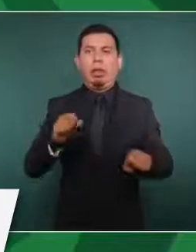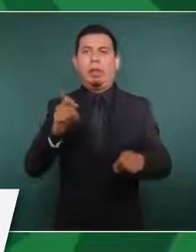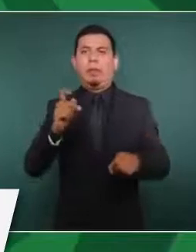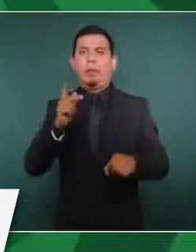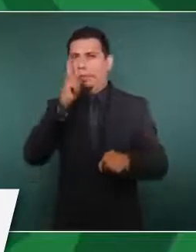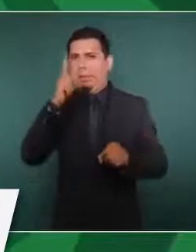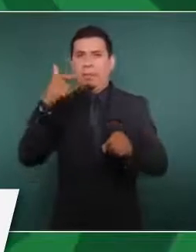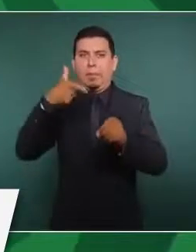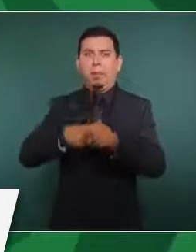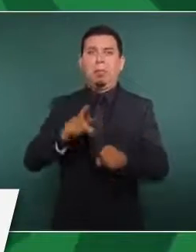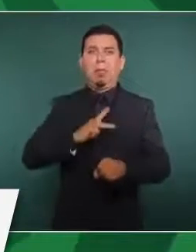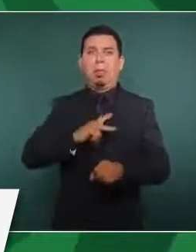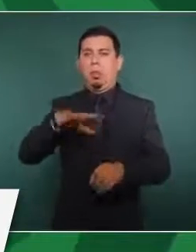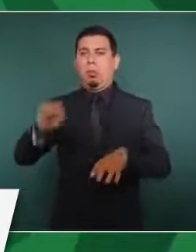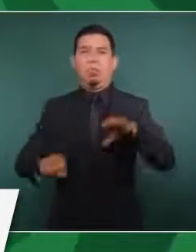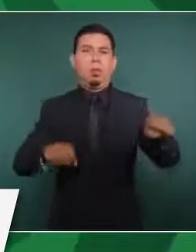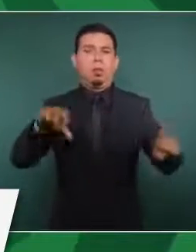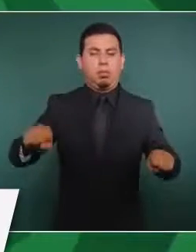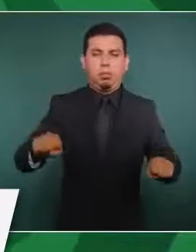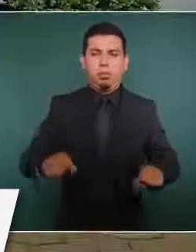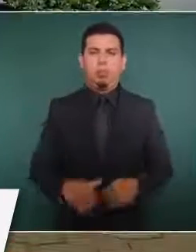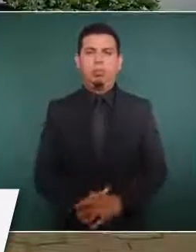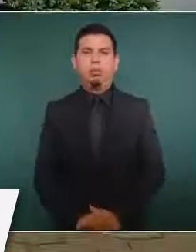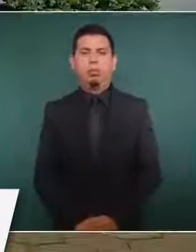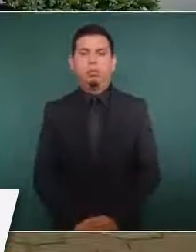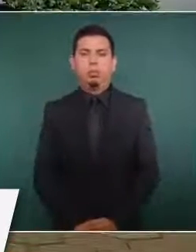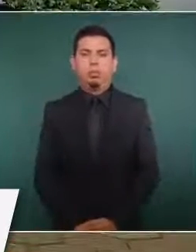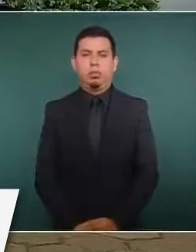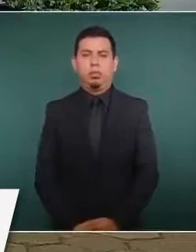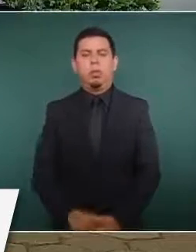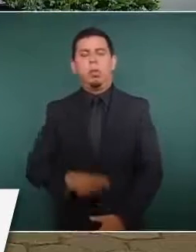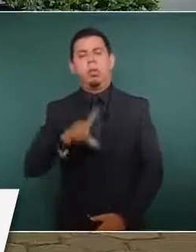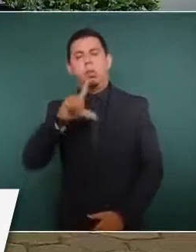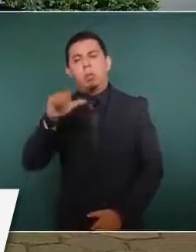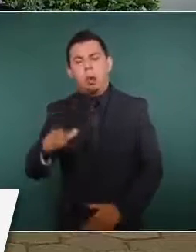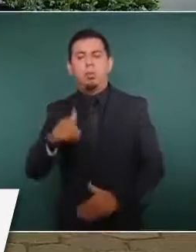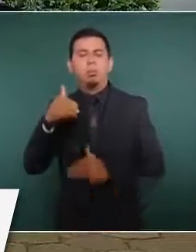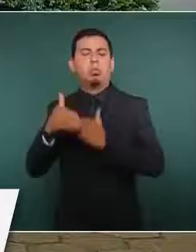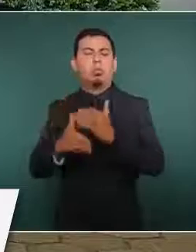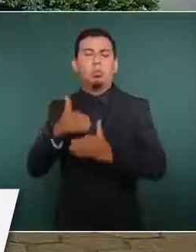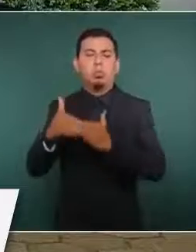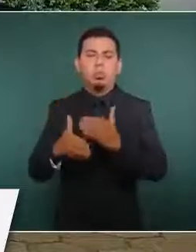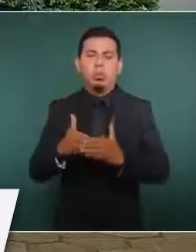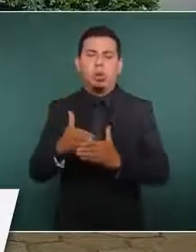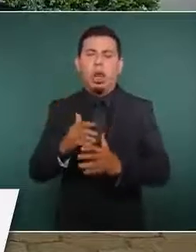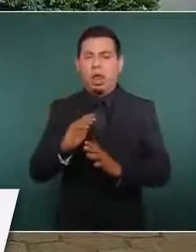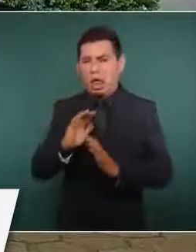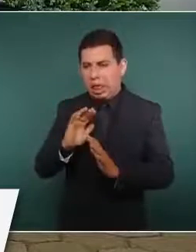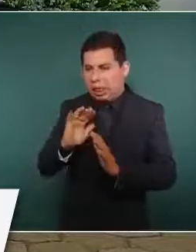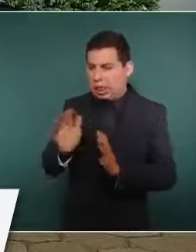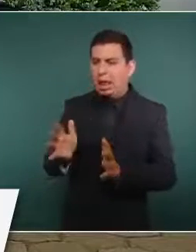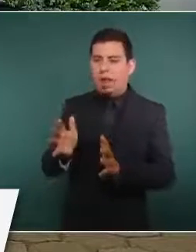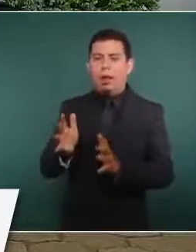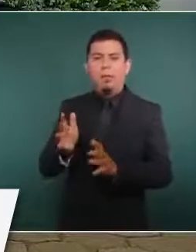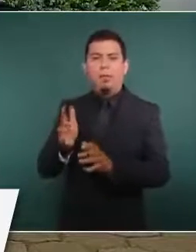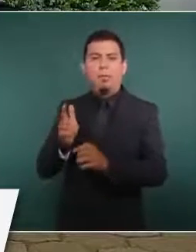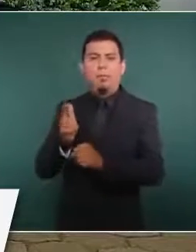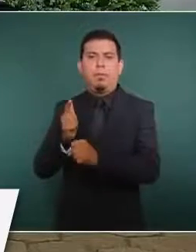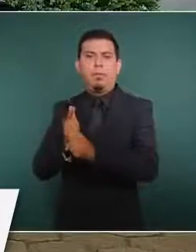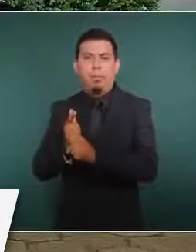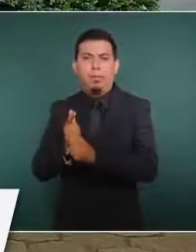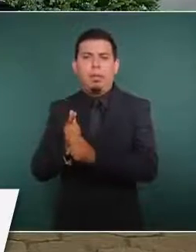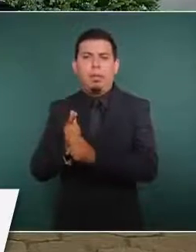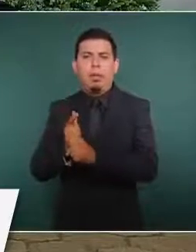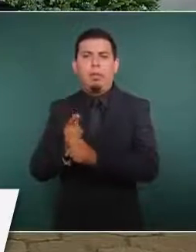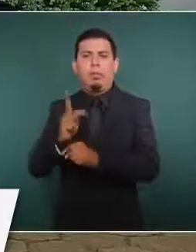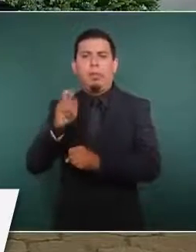Pemex. Y al paso del tiempo, pues ya ni Pemex